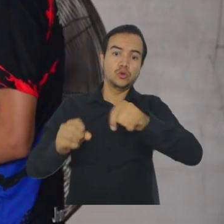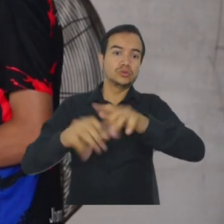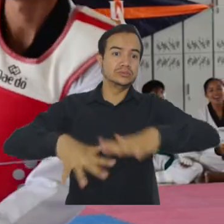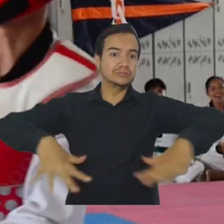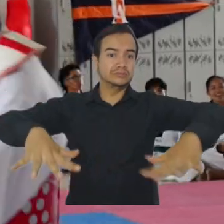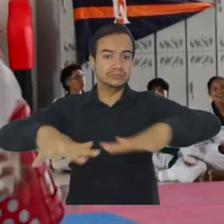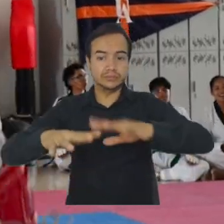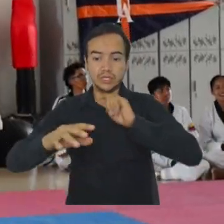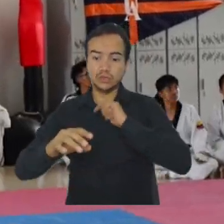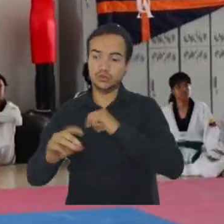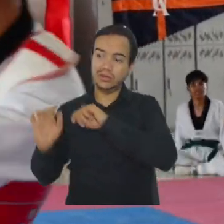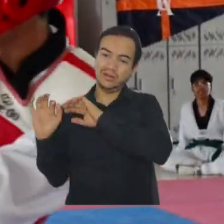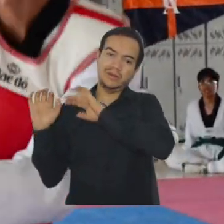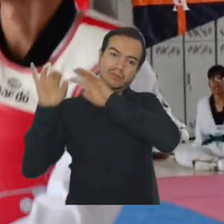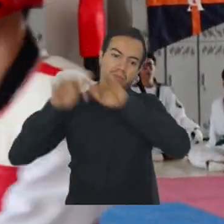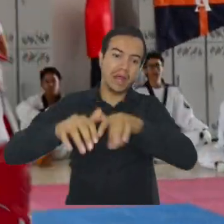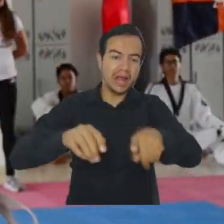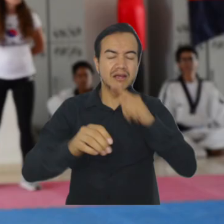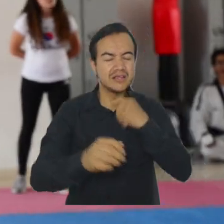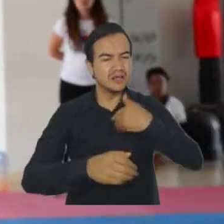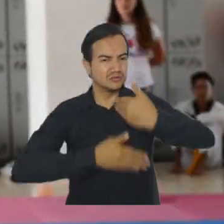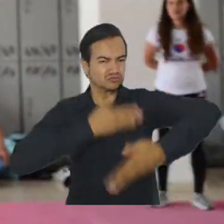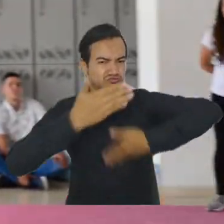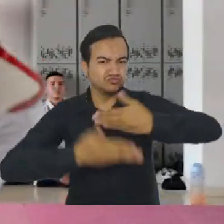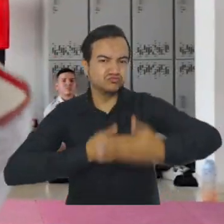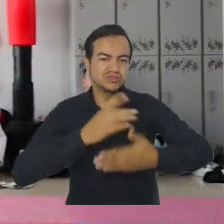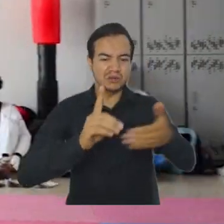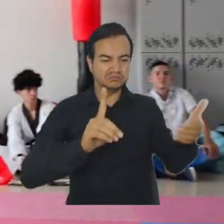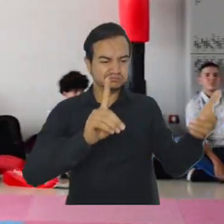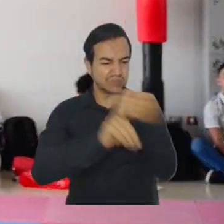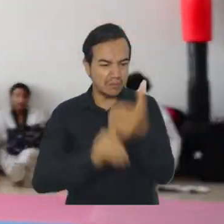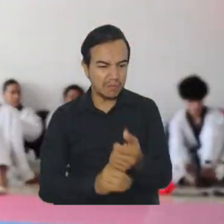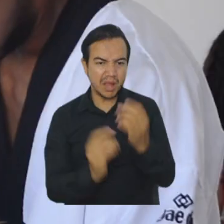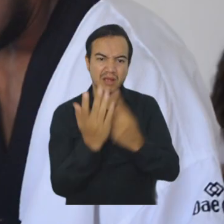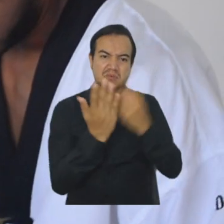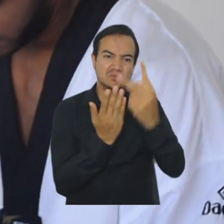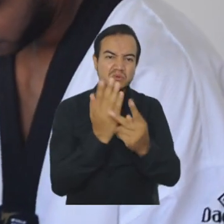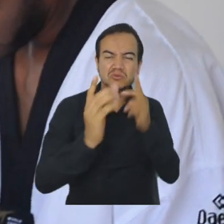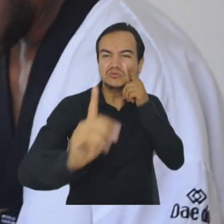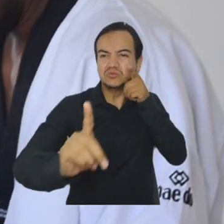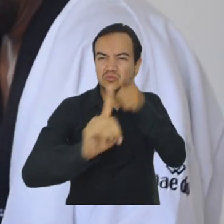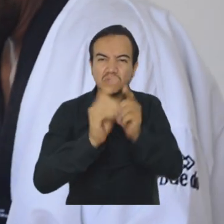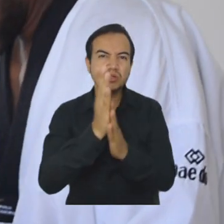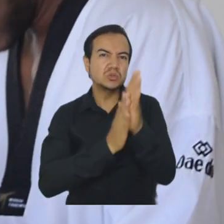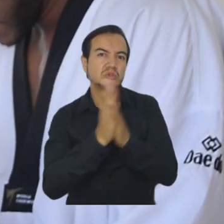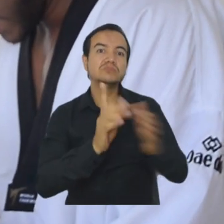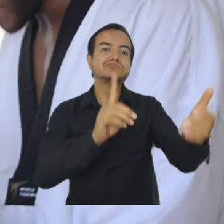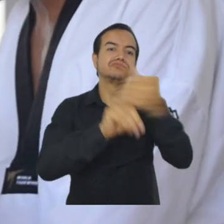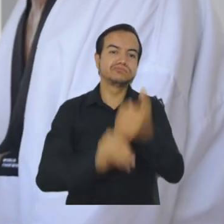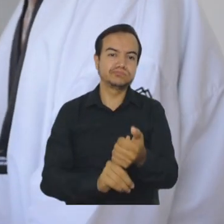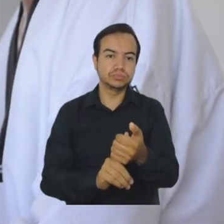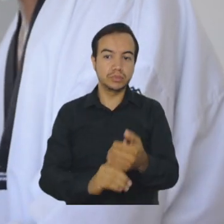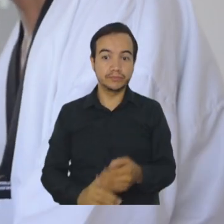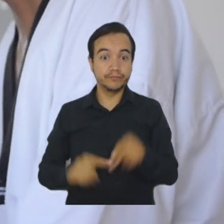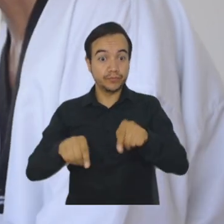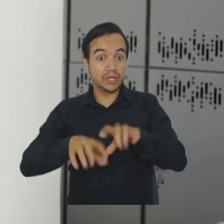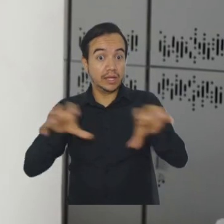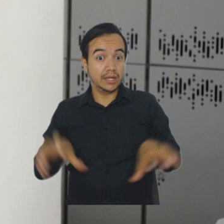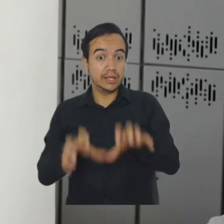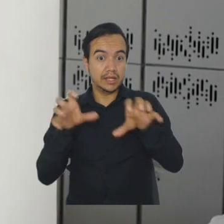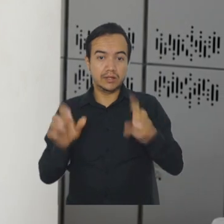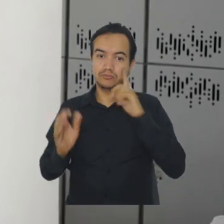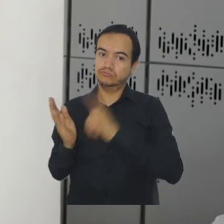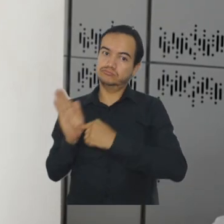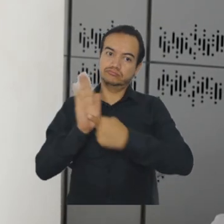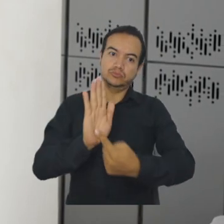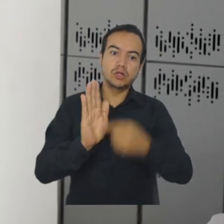y del país encuentren en la Universidad del Magdalena el alma mater que les permita conseguir sus sueños, poder lograr esos proyectos y metas que tienen